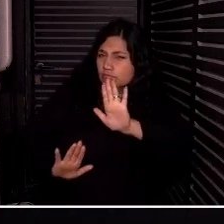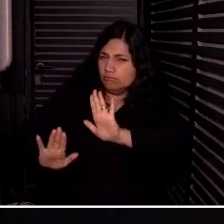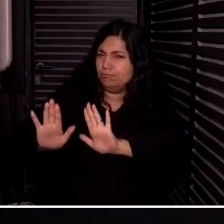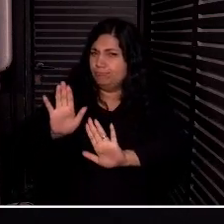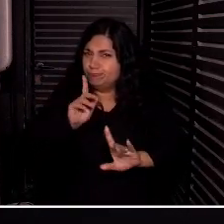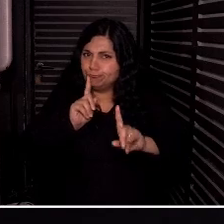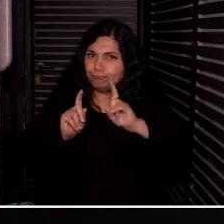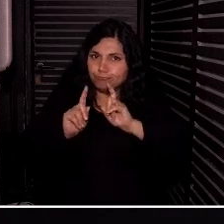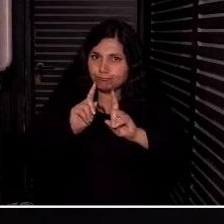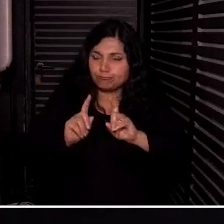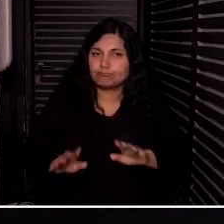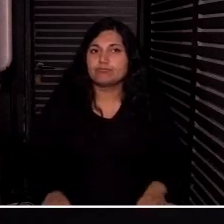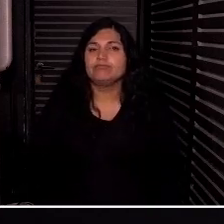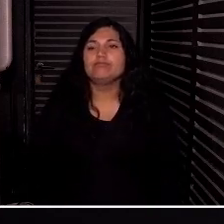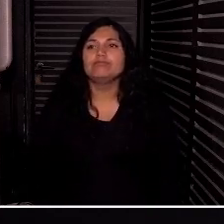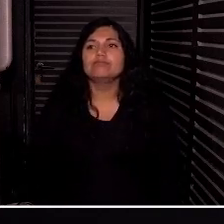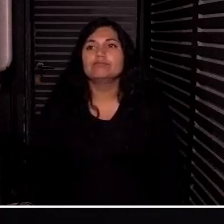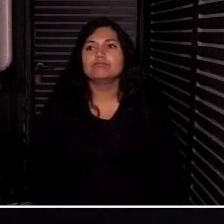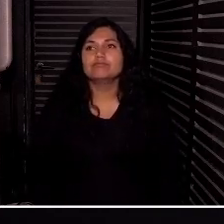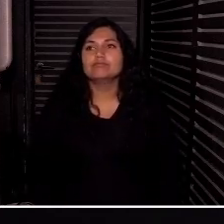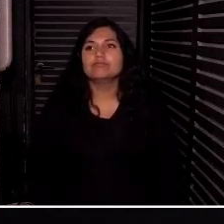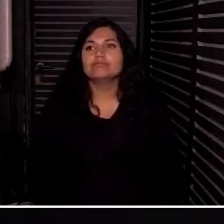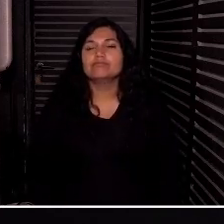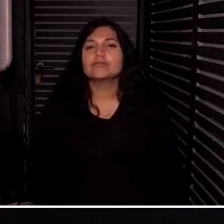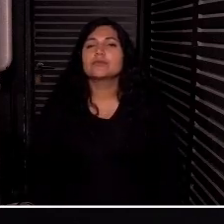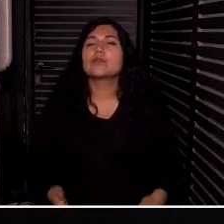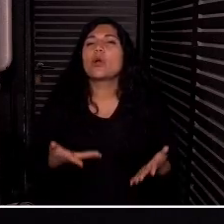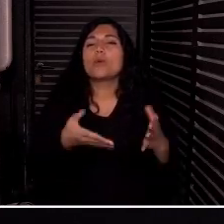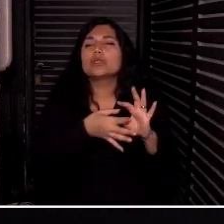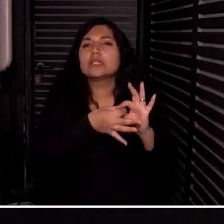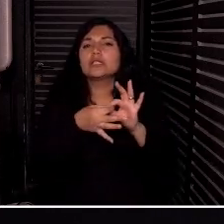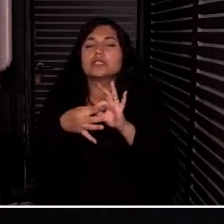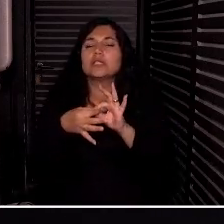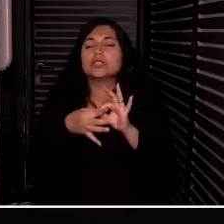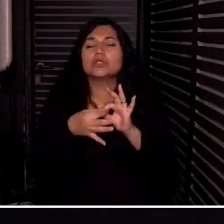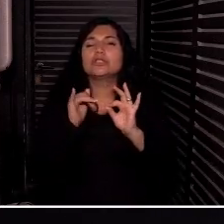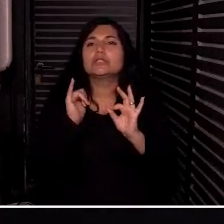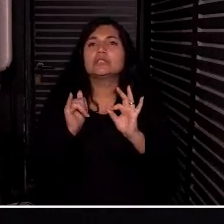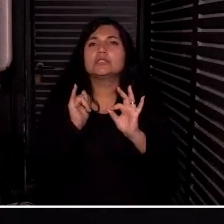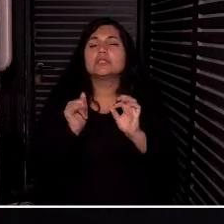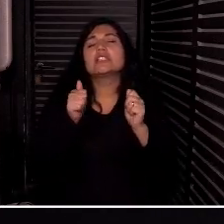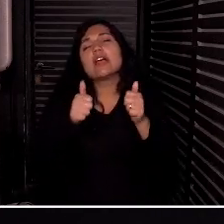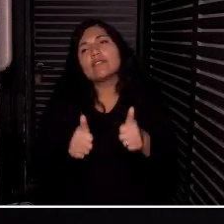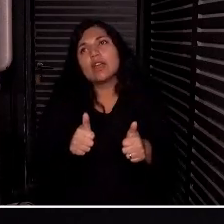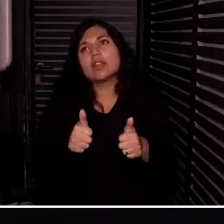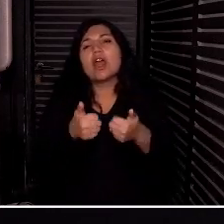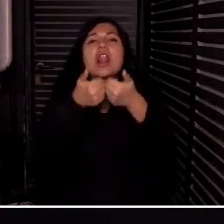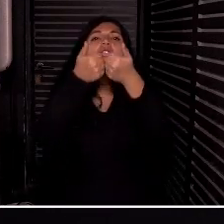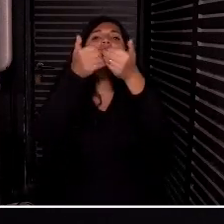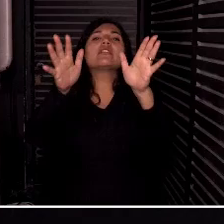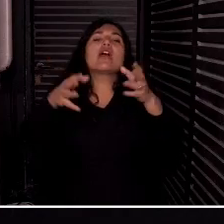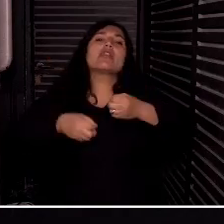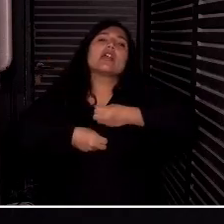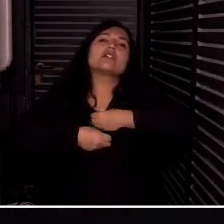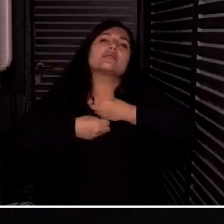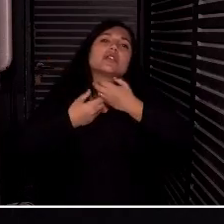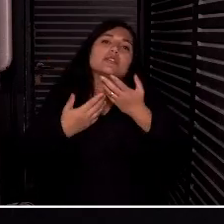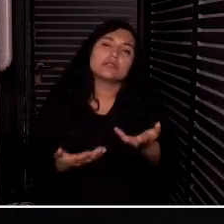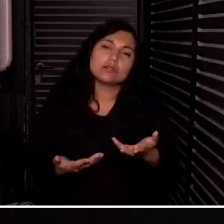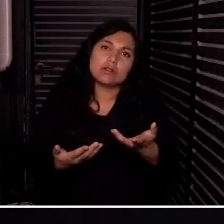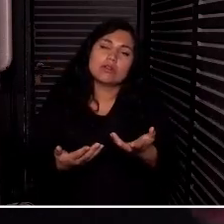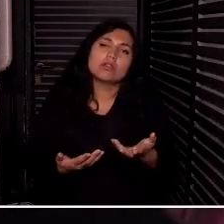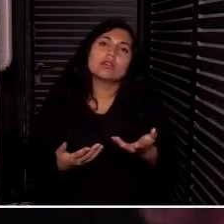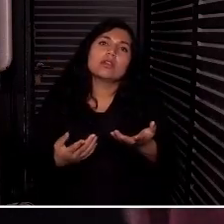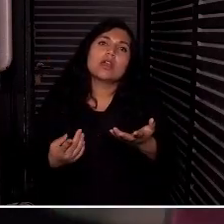aunque aunque cautelar en el sentido de que sí está bien libertad de expresión el